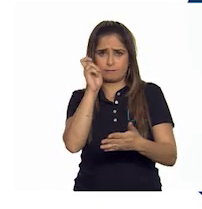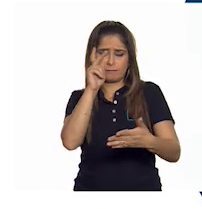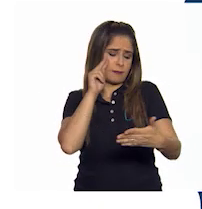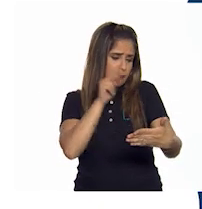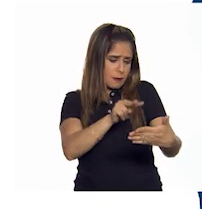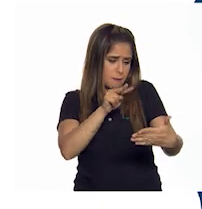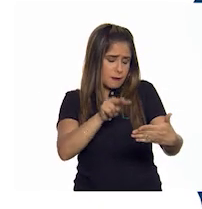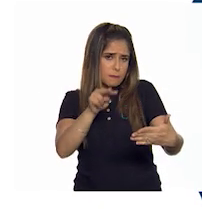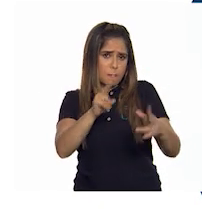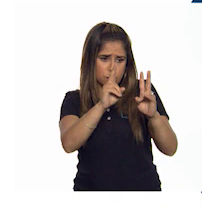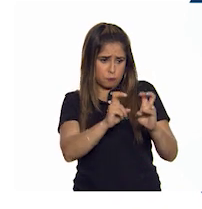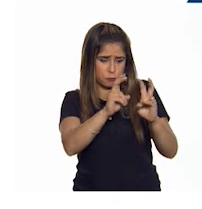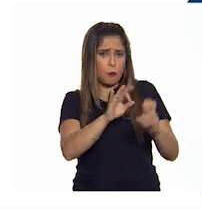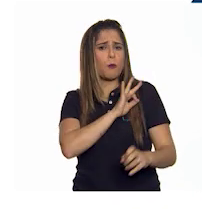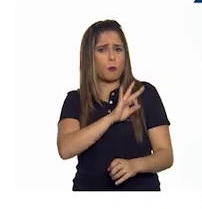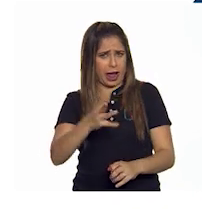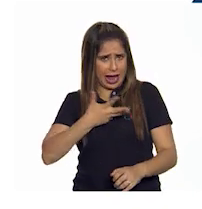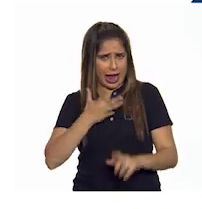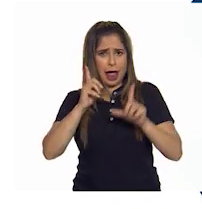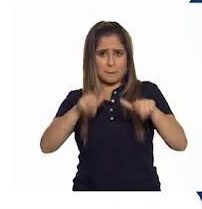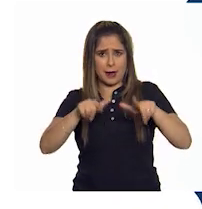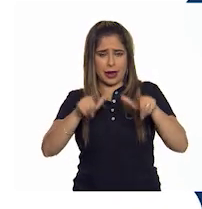página